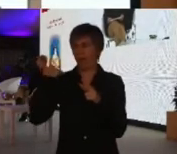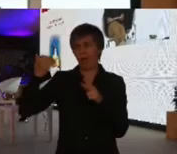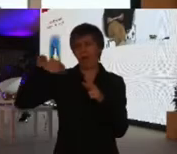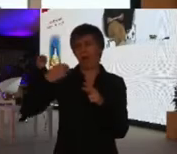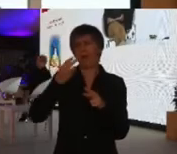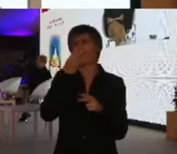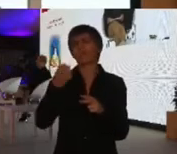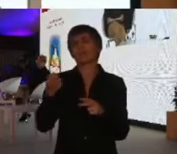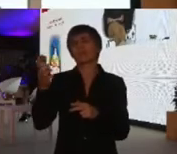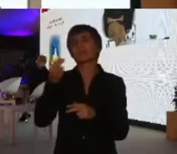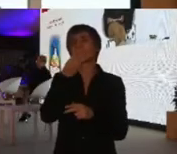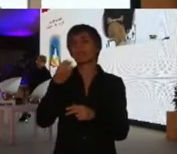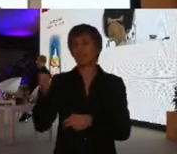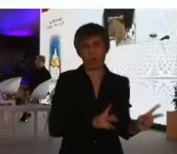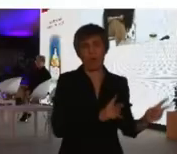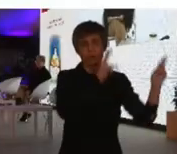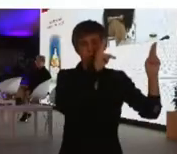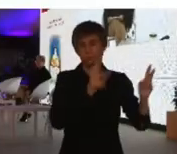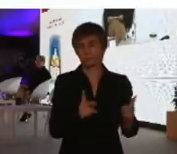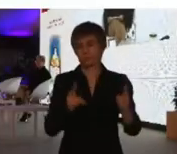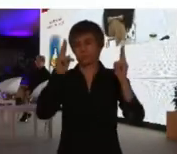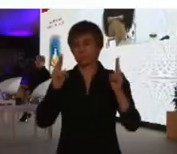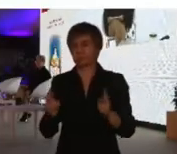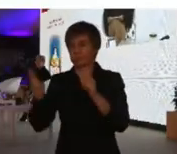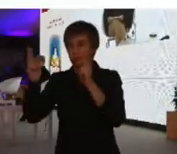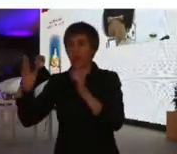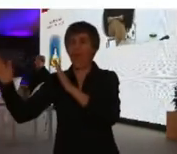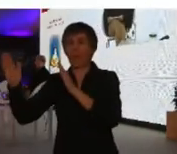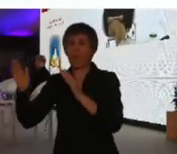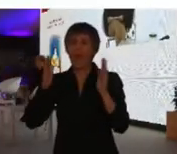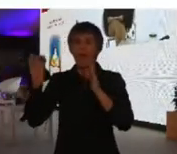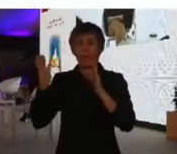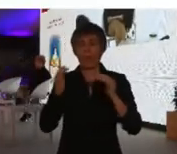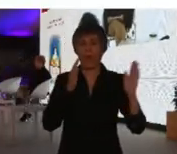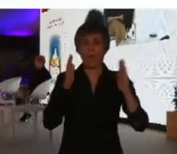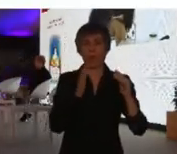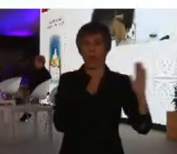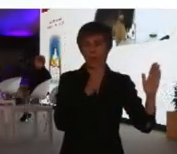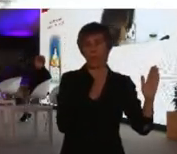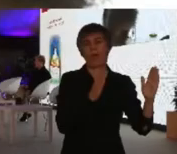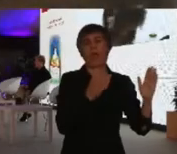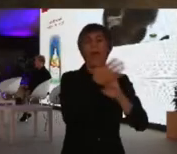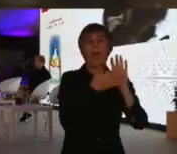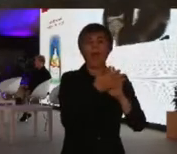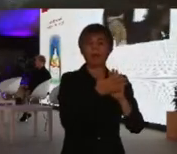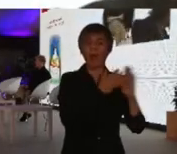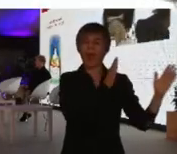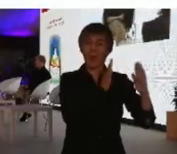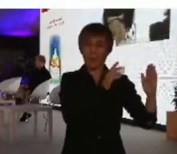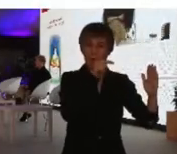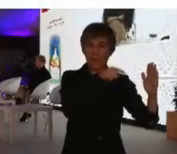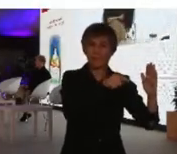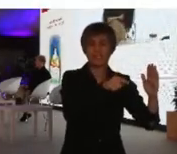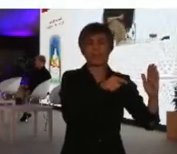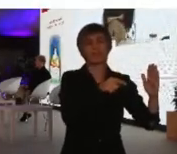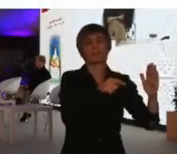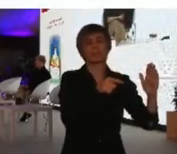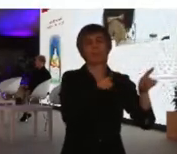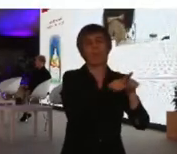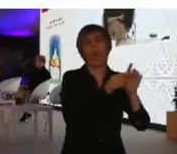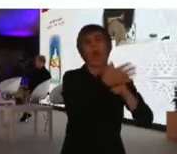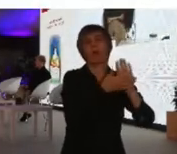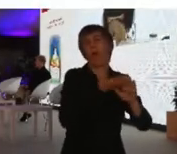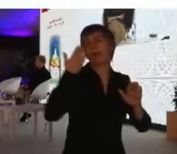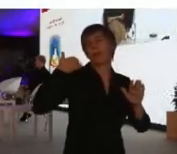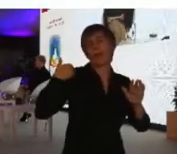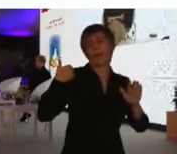sino que encima siga creciendo. Las feministas tenemos pasado, y las feministas tenemos historia, y por lo tanto tenemos la